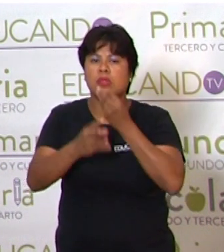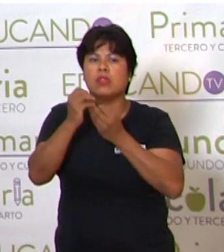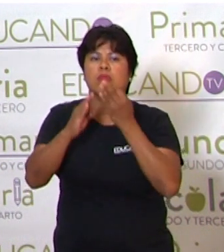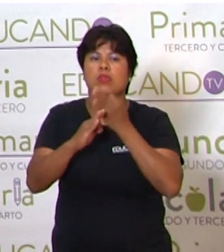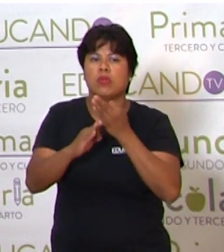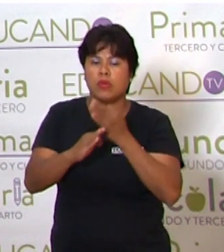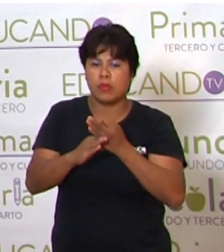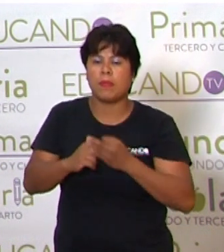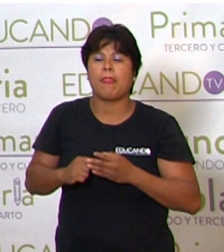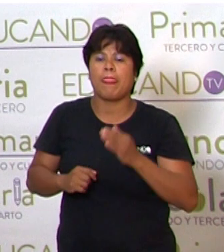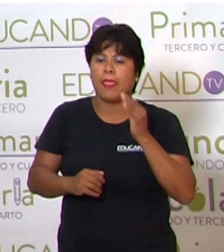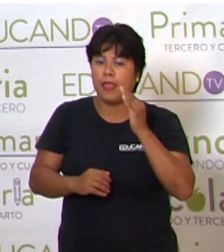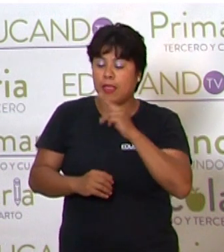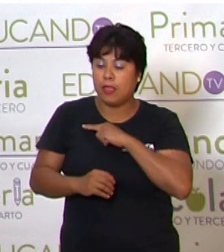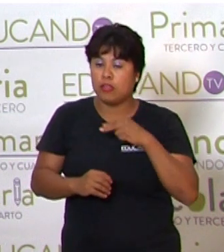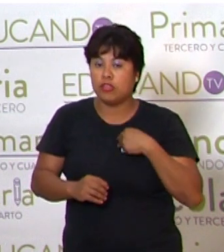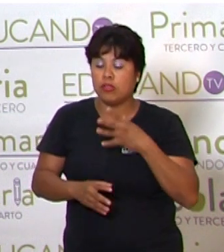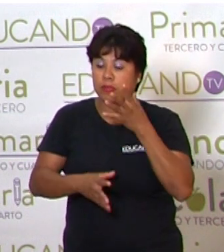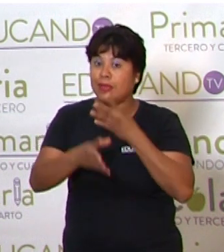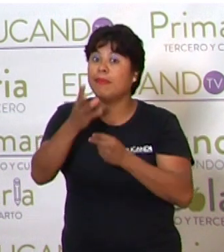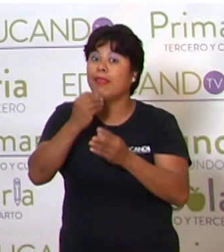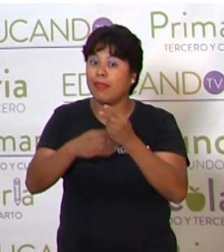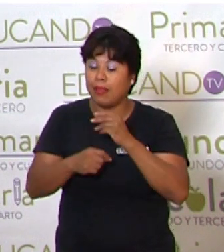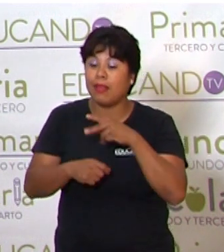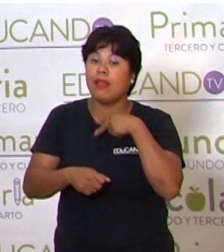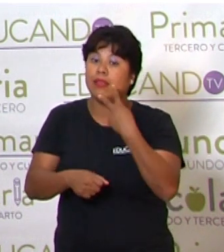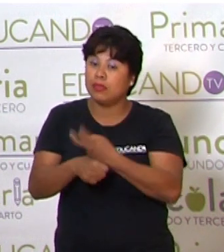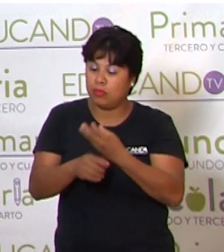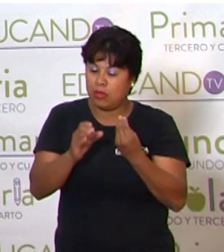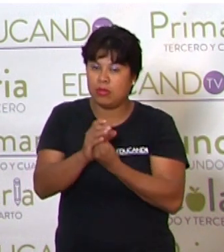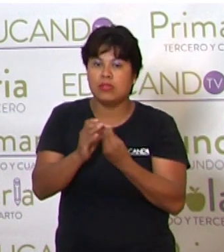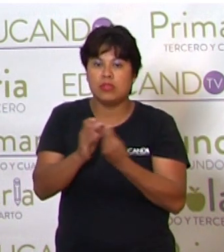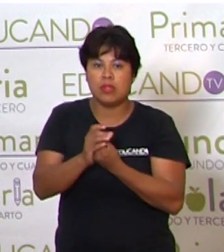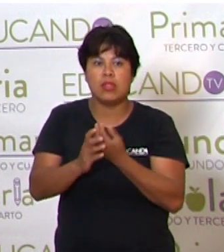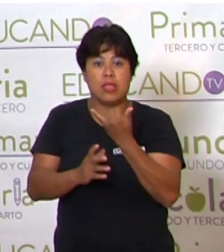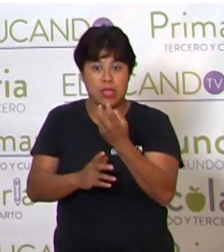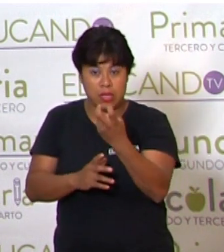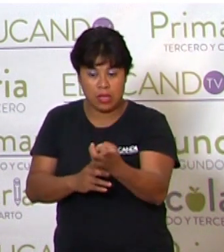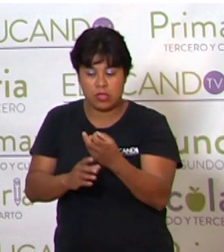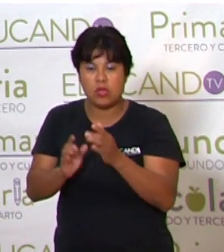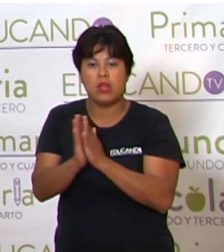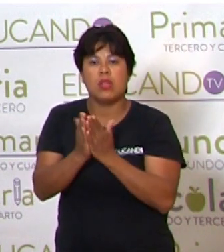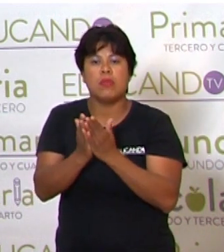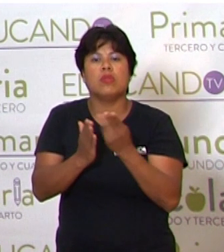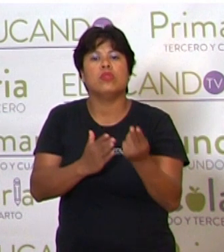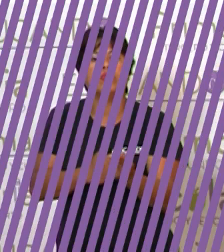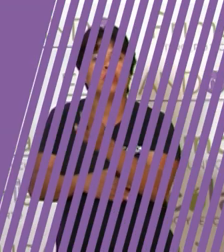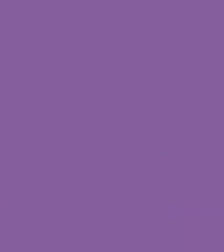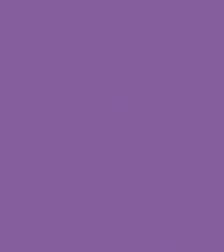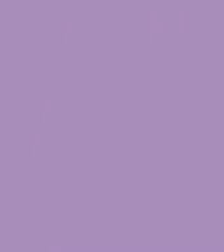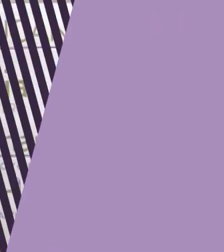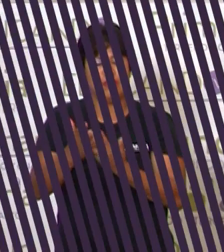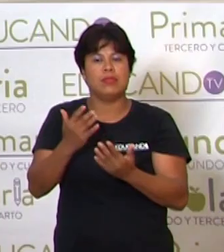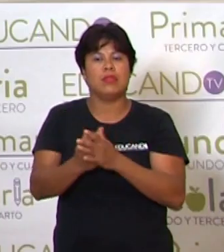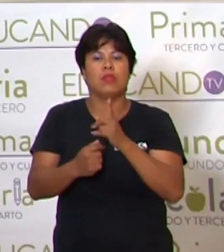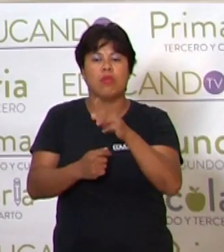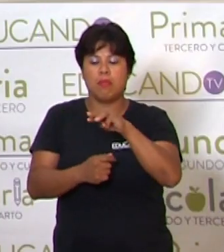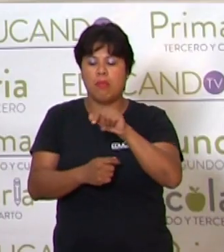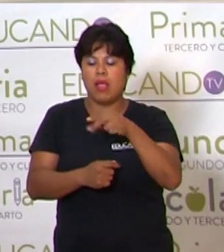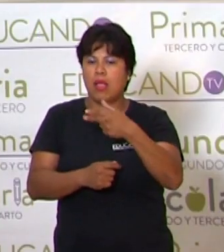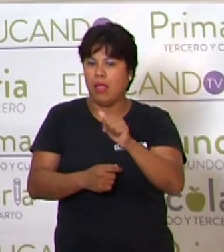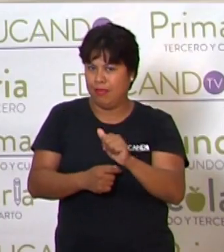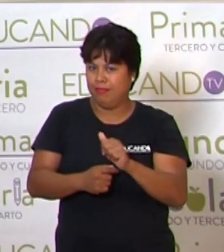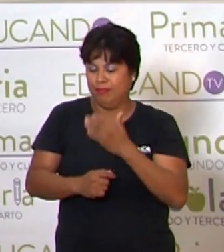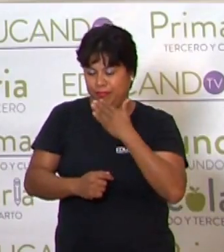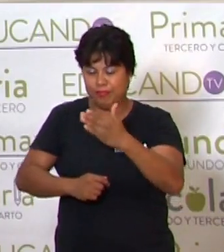aprendiendo hoy, con los elementos que vamos a aprender en la segunda sesión y con estos libros, ustedes podrían realizar un